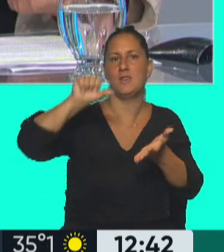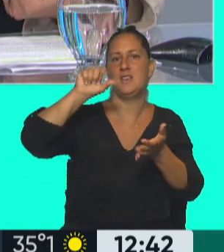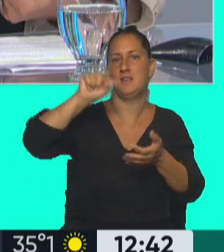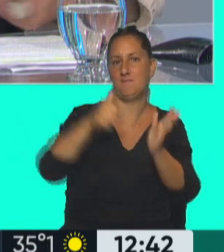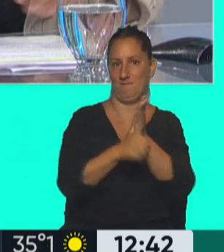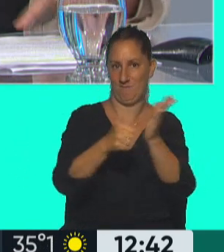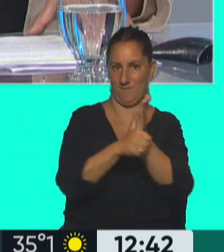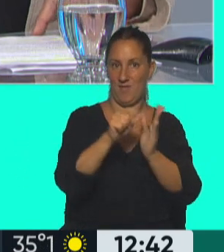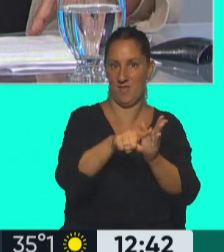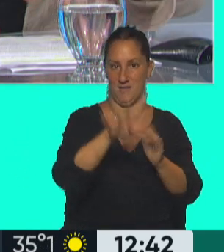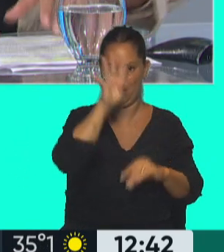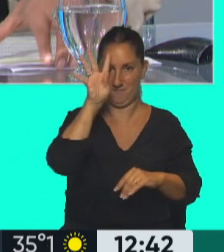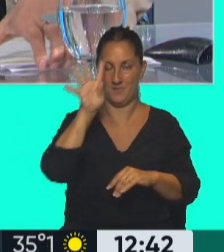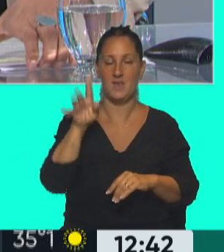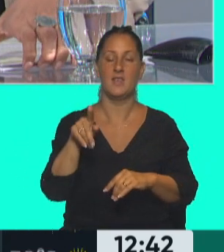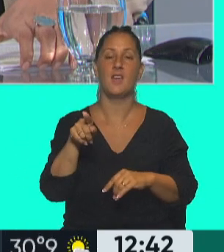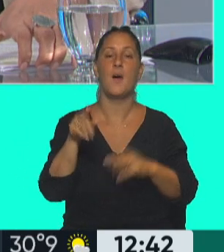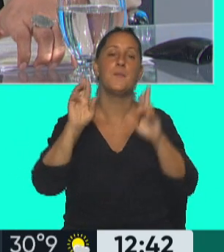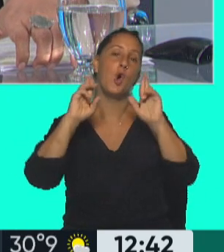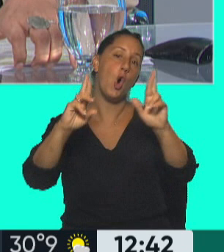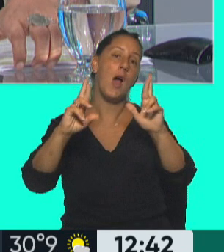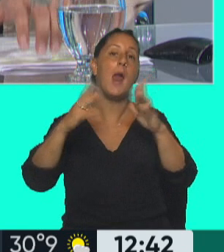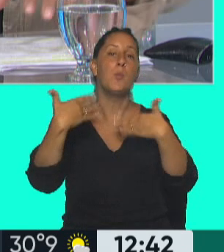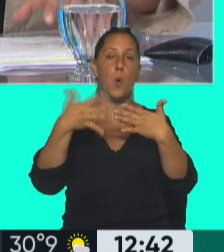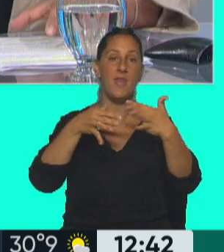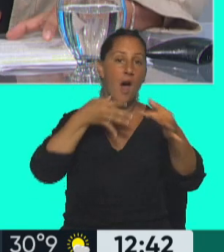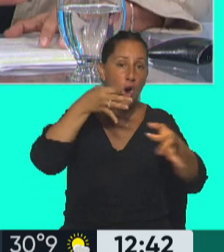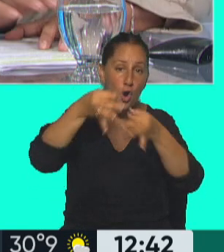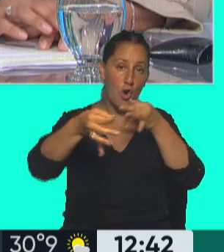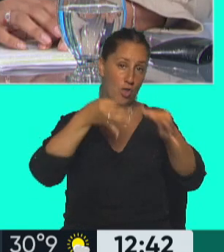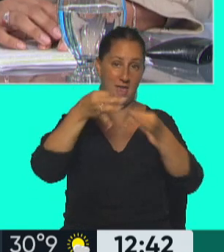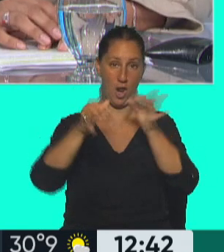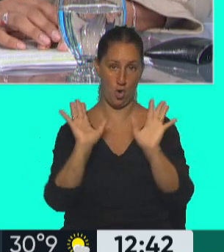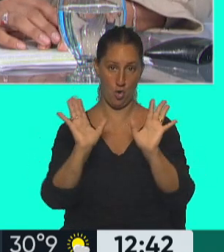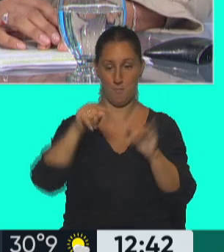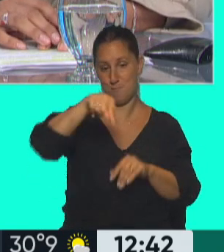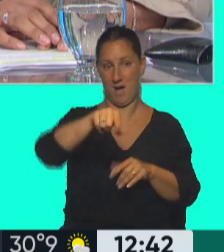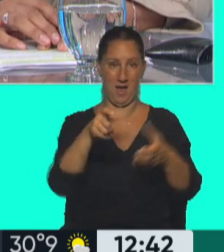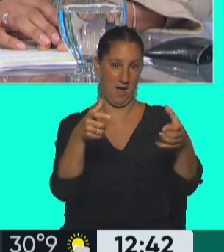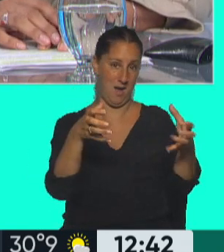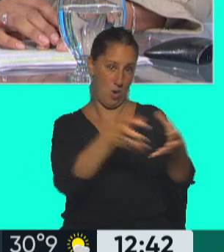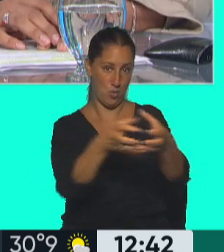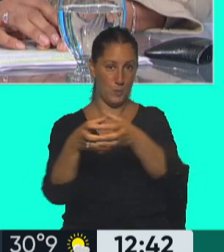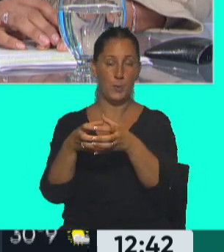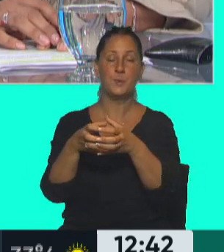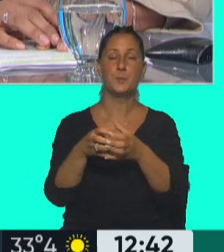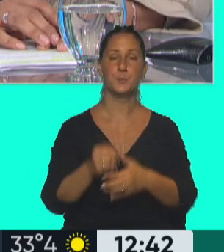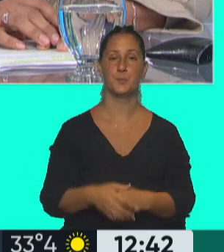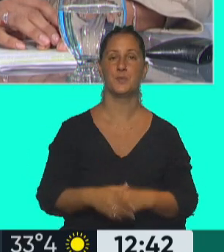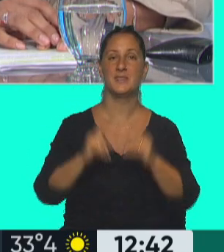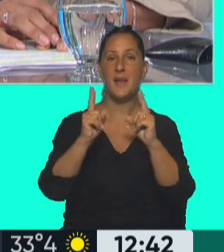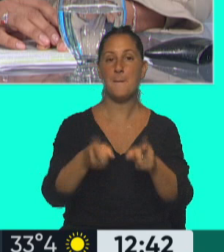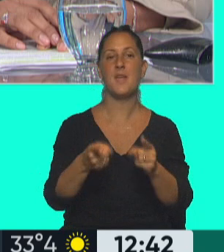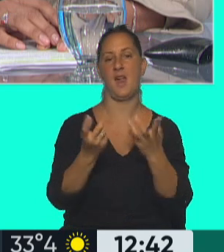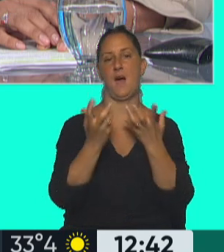Así que bueno, ojalá que haya una vía de diálogo, ¿no?, para este pueblo y sobre todo, bueno,